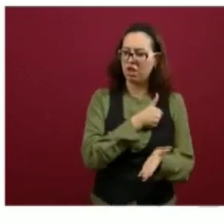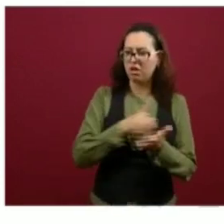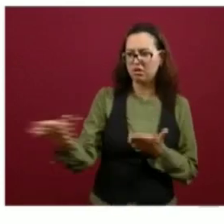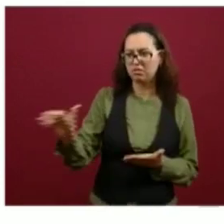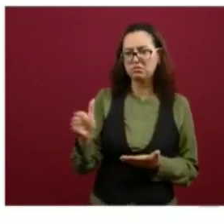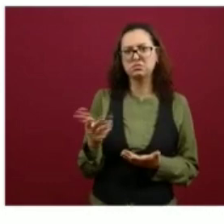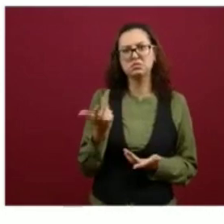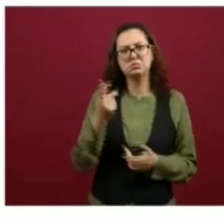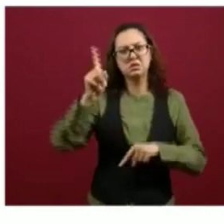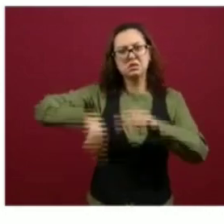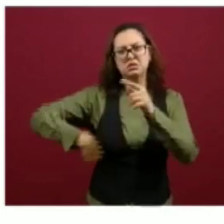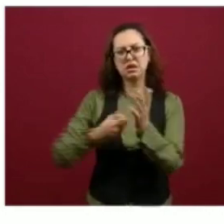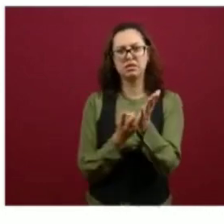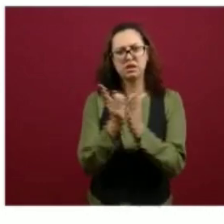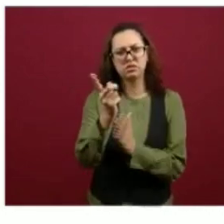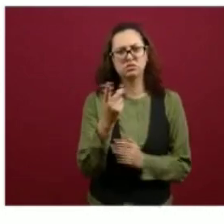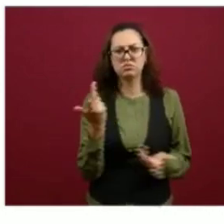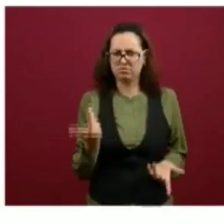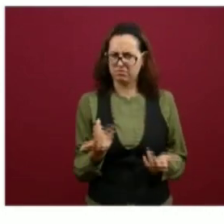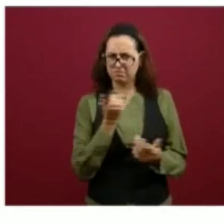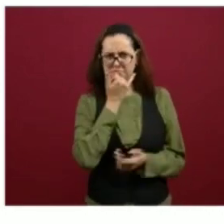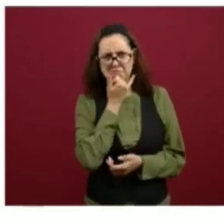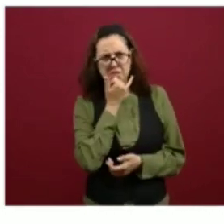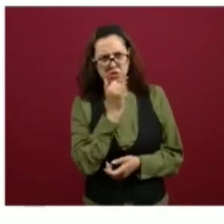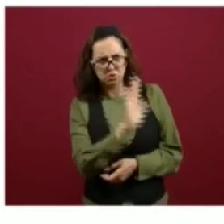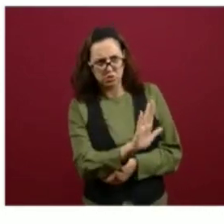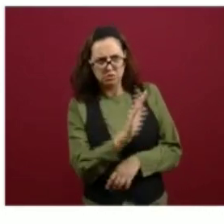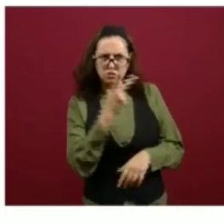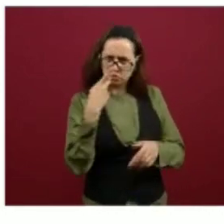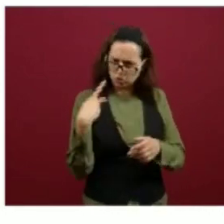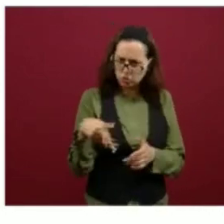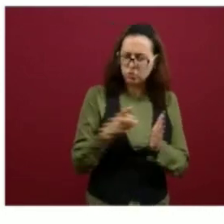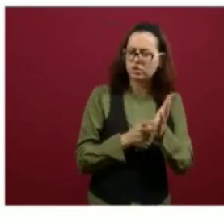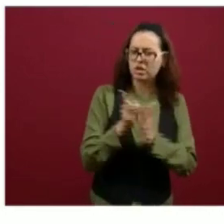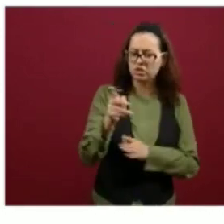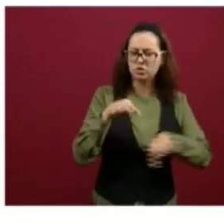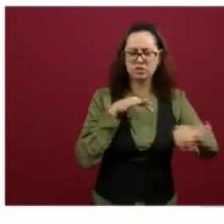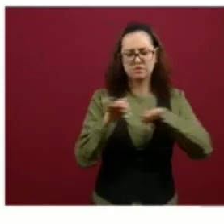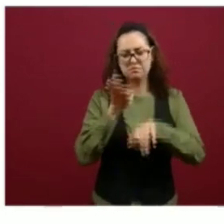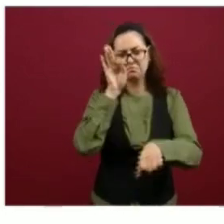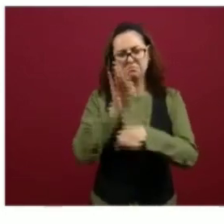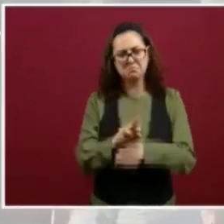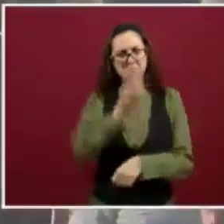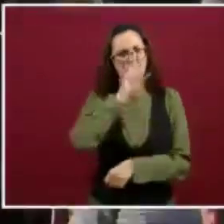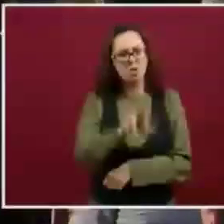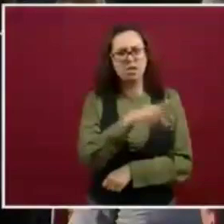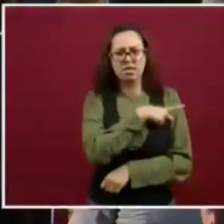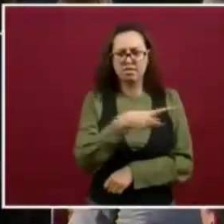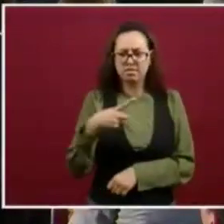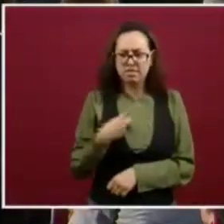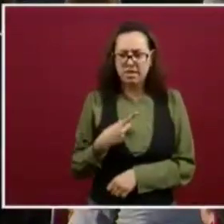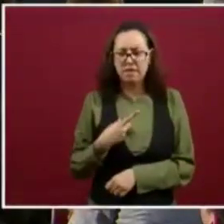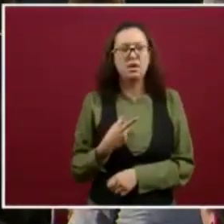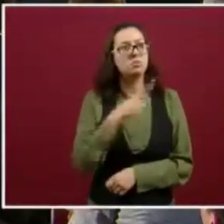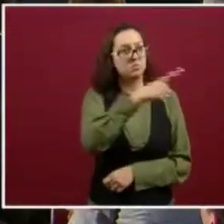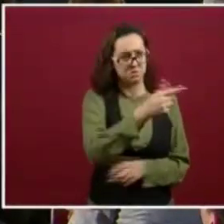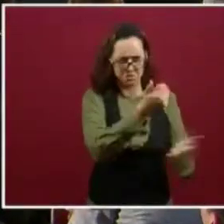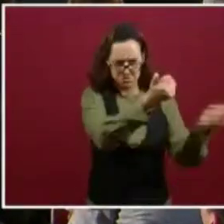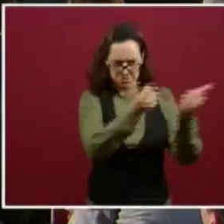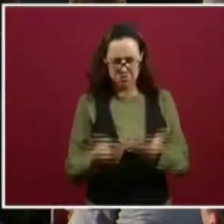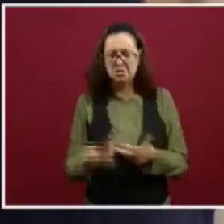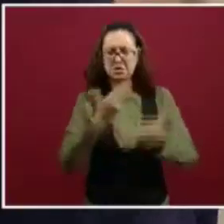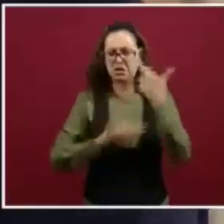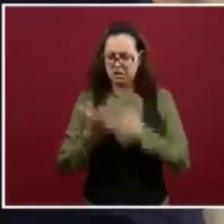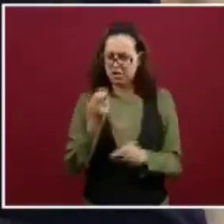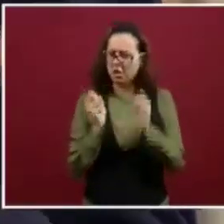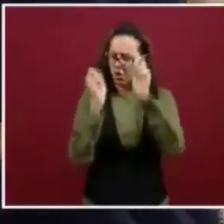social, etcétera, y ¿por qué no se pueden? Tenemos que lograr que puedan, transitar con sus derechos, con